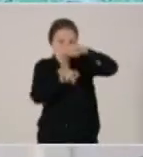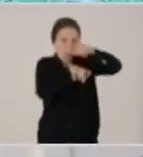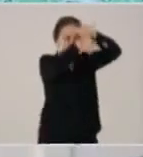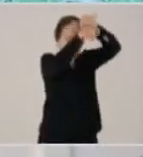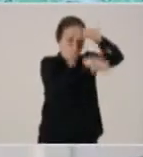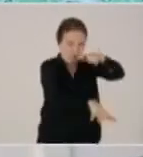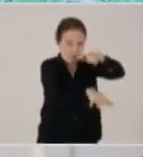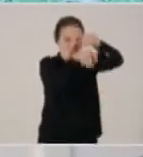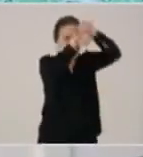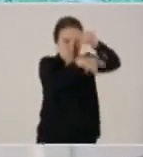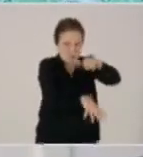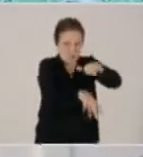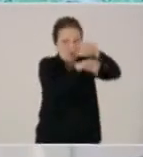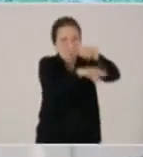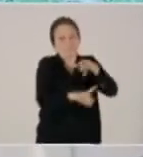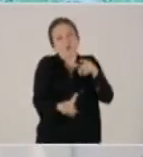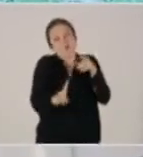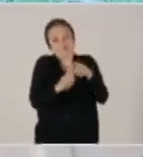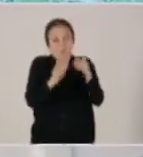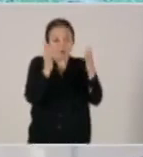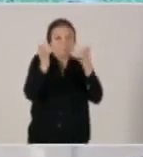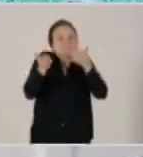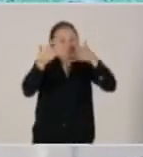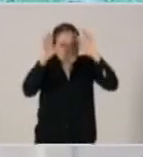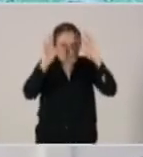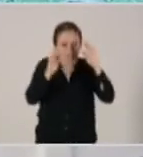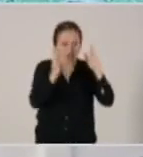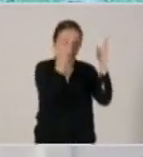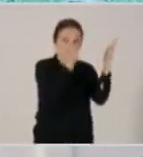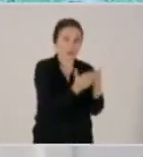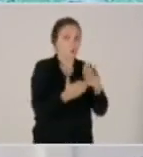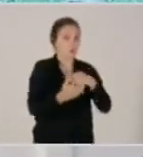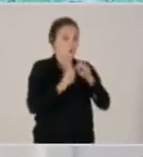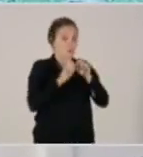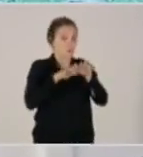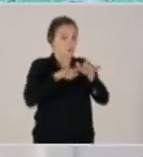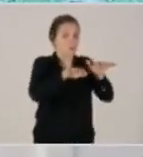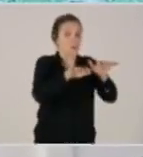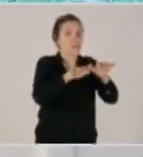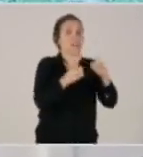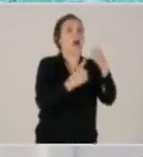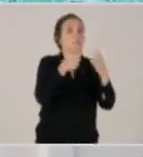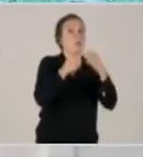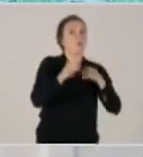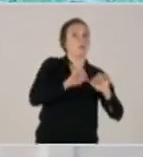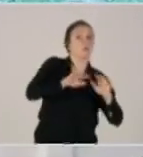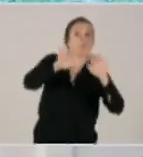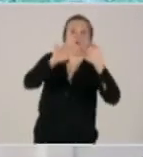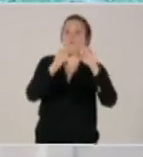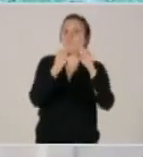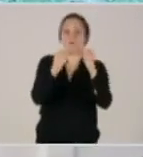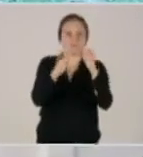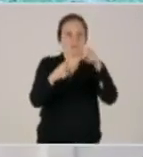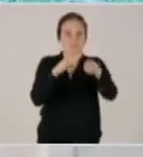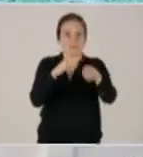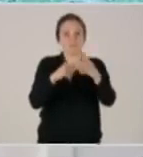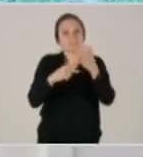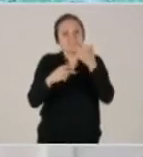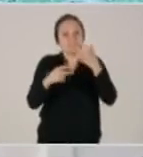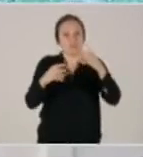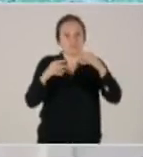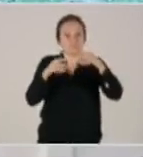el supuesto caso que estos barrancos vuelvan a generar carreras y algunas de ellas sea ascendente no coja fuerza y cuando llegue al cortafuegos se